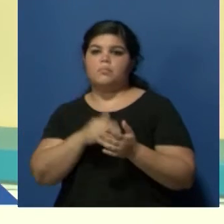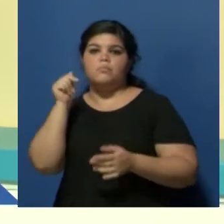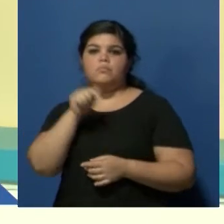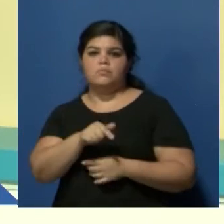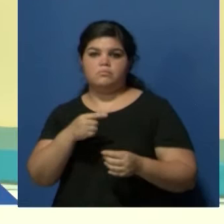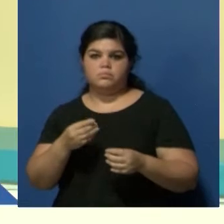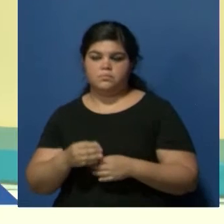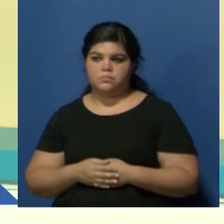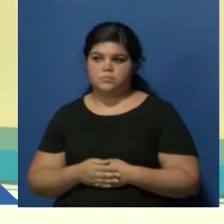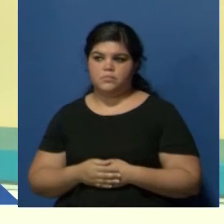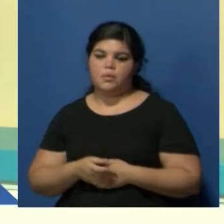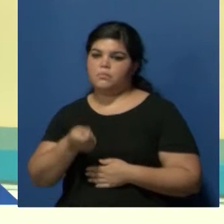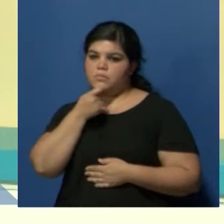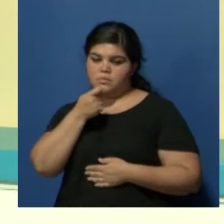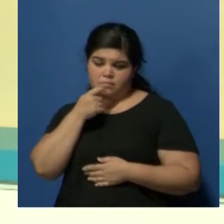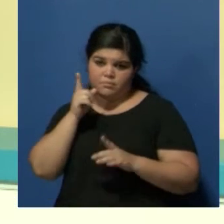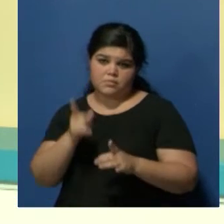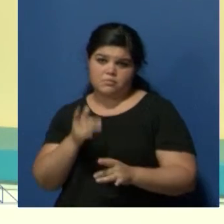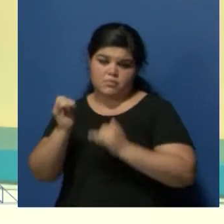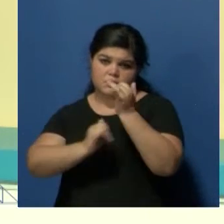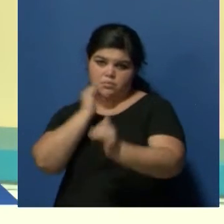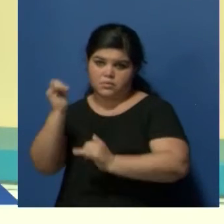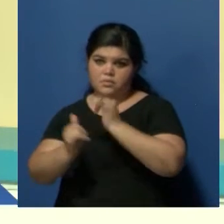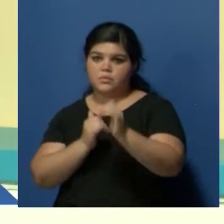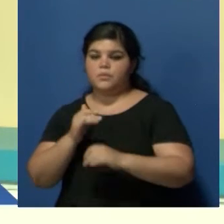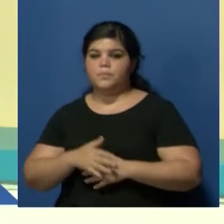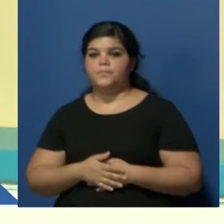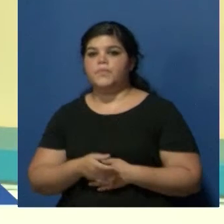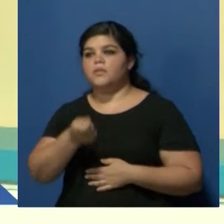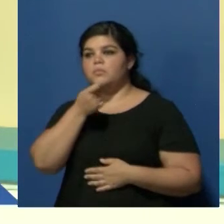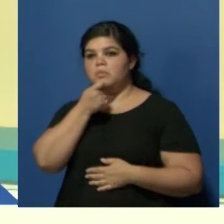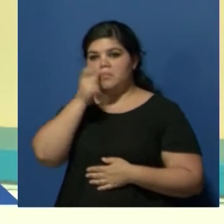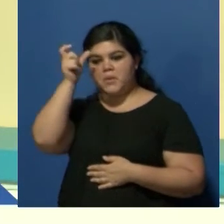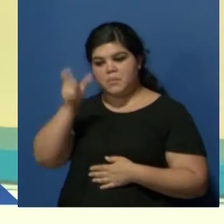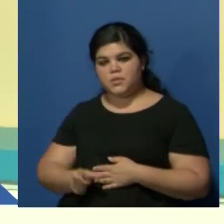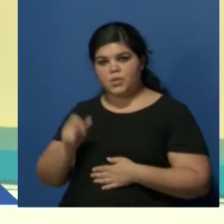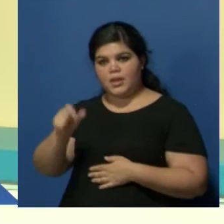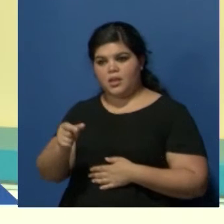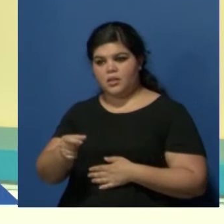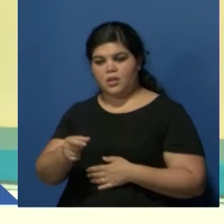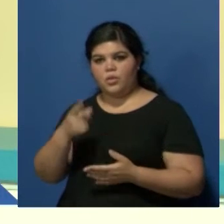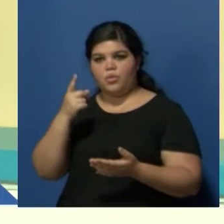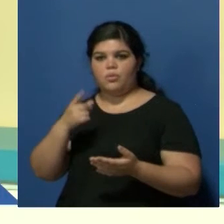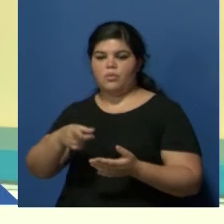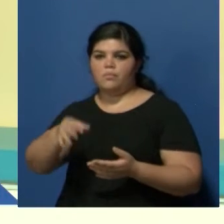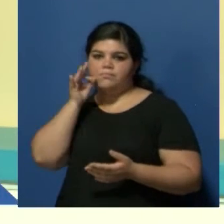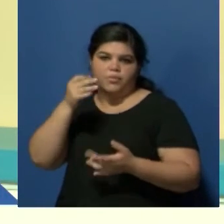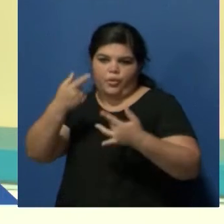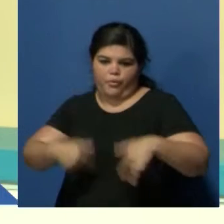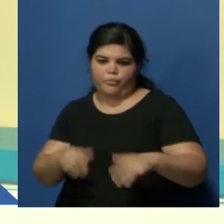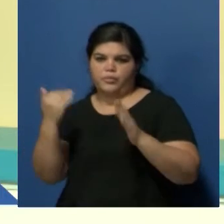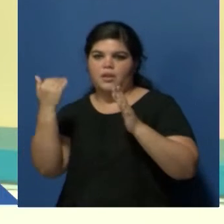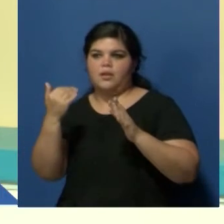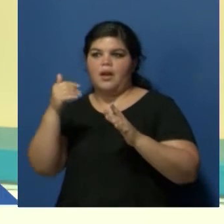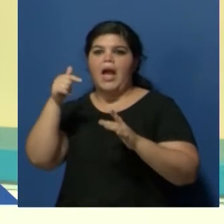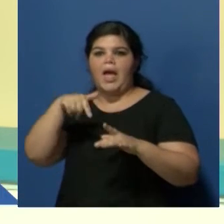Claramente. Y pongamos un ejemplo práctico. Si una persona consume una sustancia que está dentro del sistema,